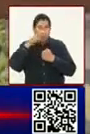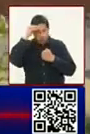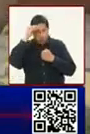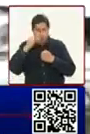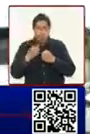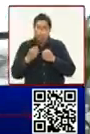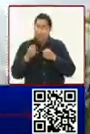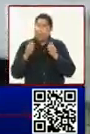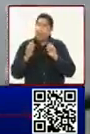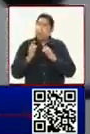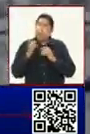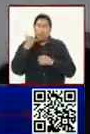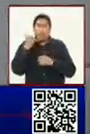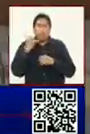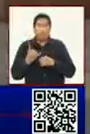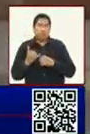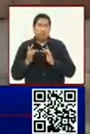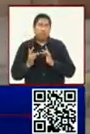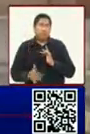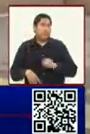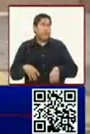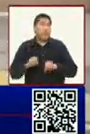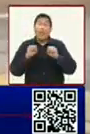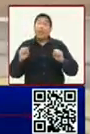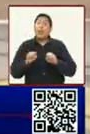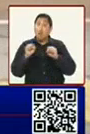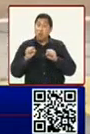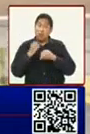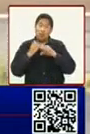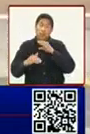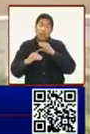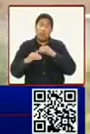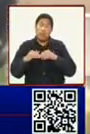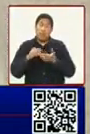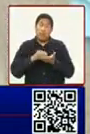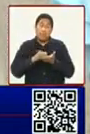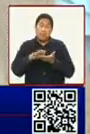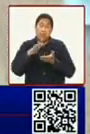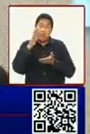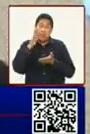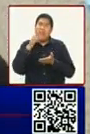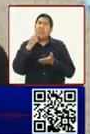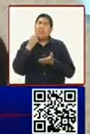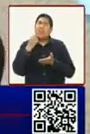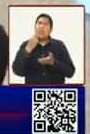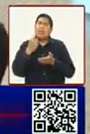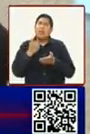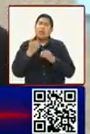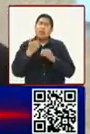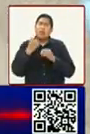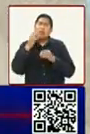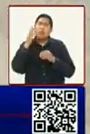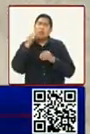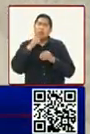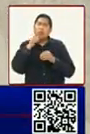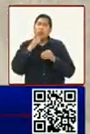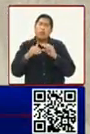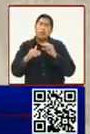contacto y es el día sábado que envía un mensaje a su mamá. ¿Qué le decía en ese mensaje a la